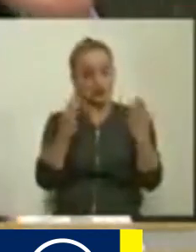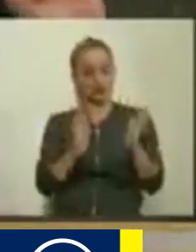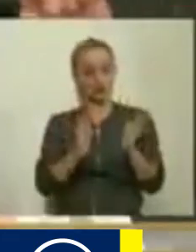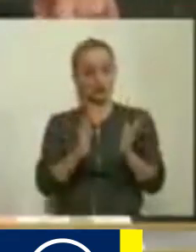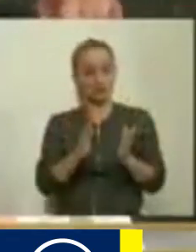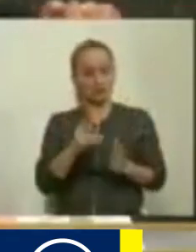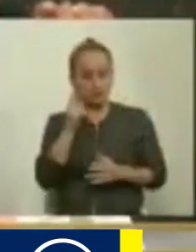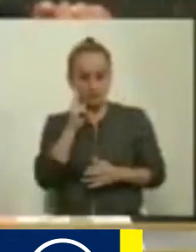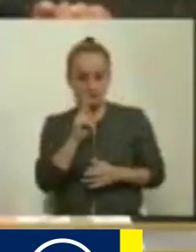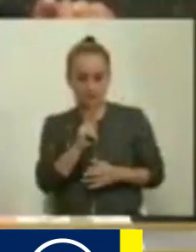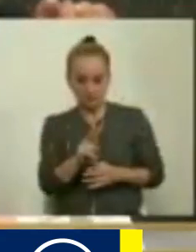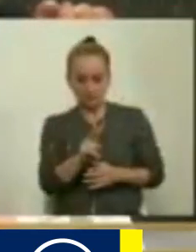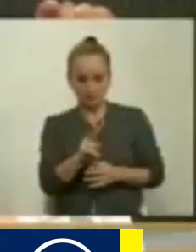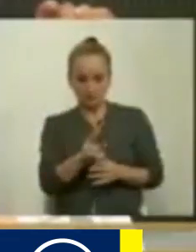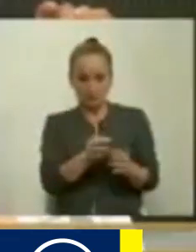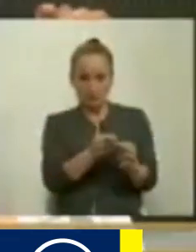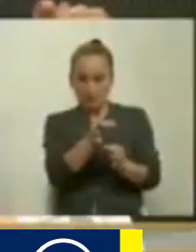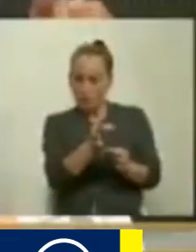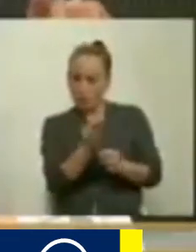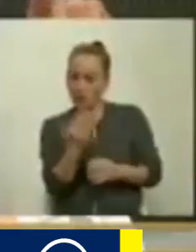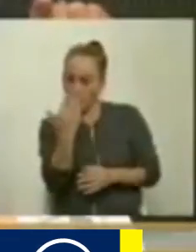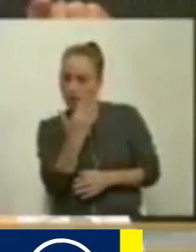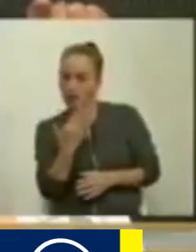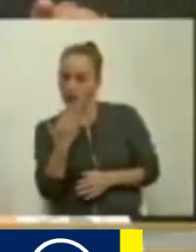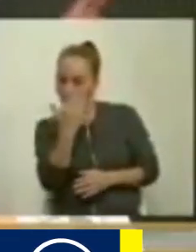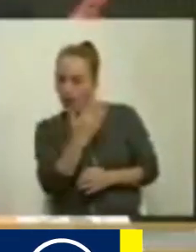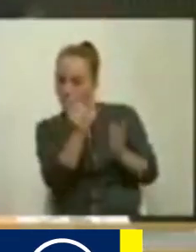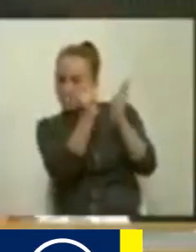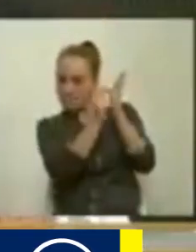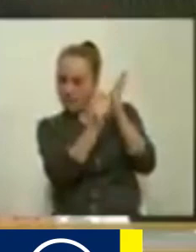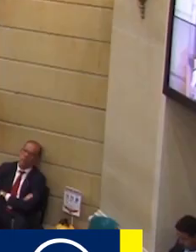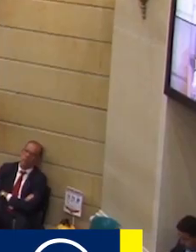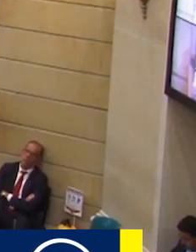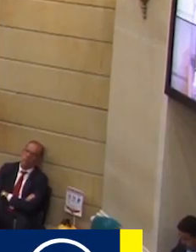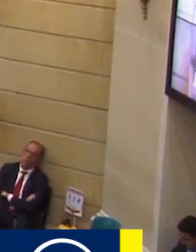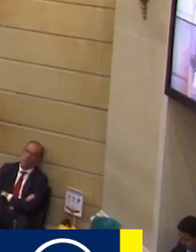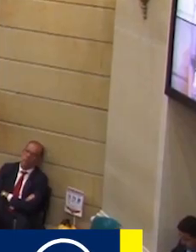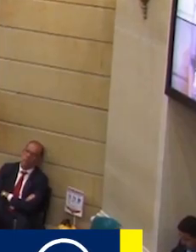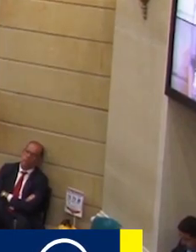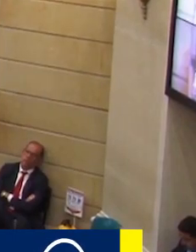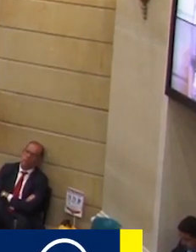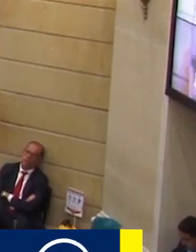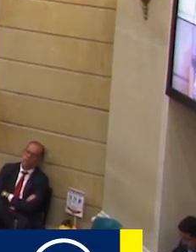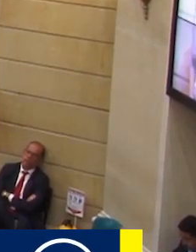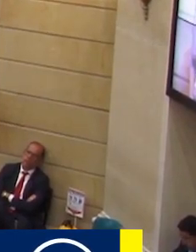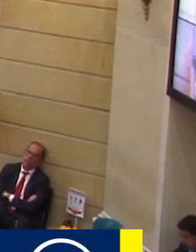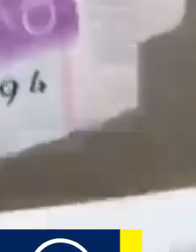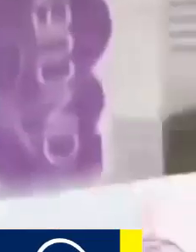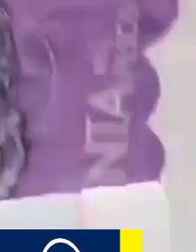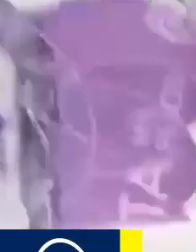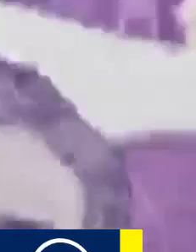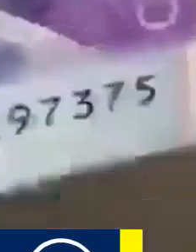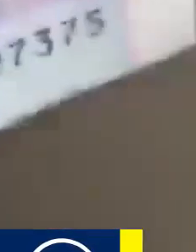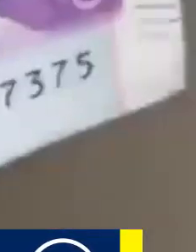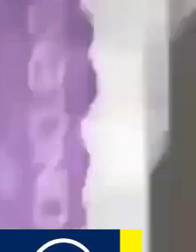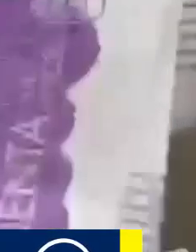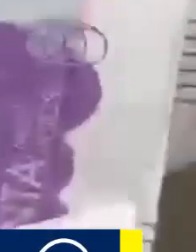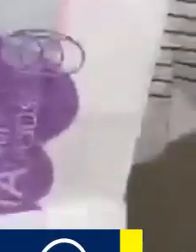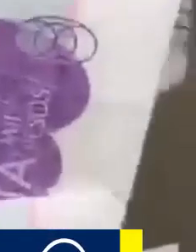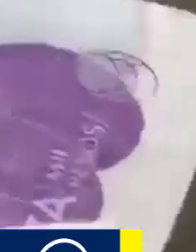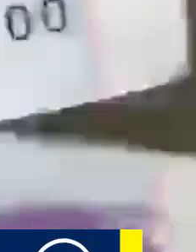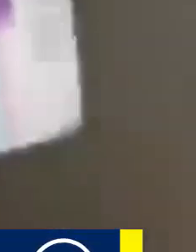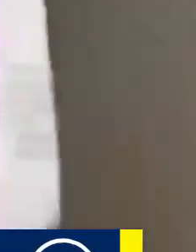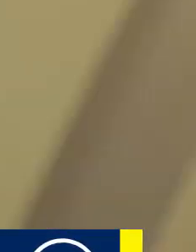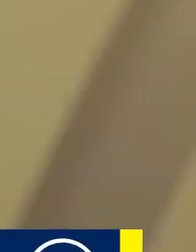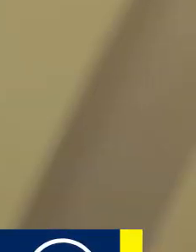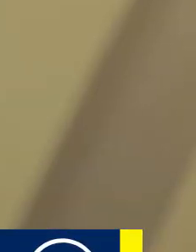seguir teniendo esos indicadores, porque con esos indicadores reciben más plata. Actualmente hay una subcomisión en el Senado de la